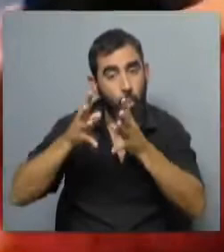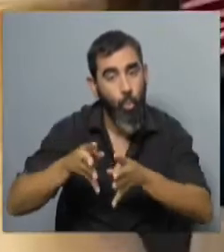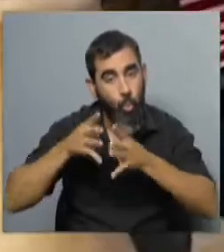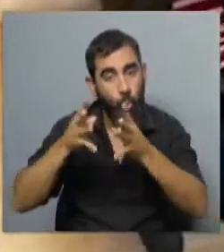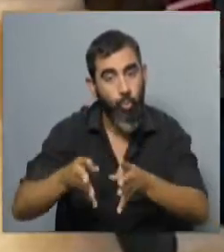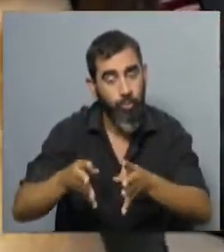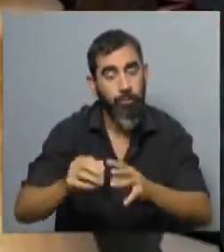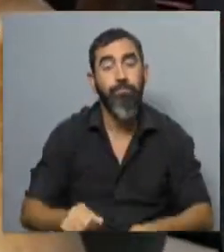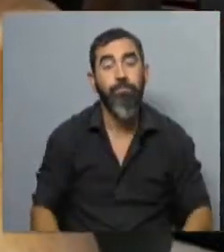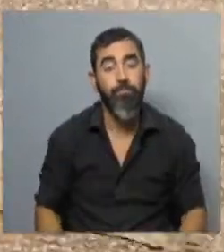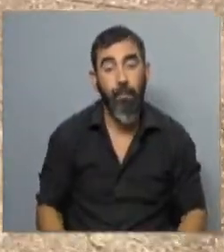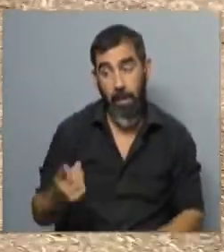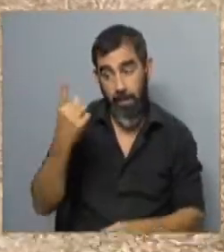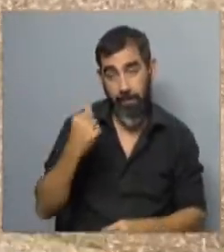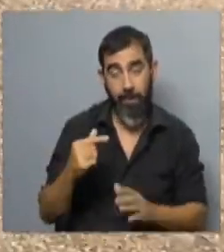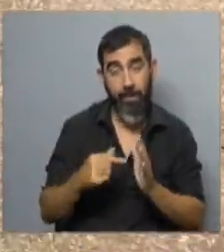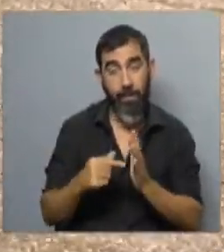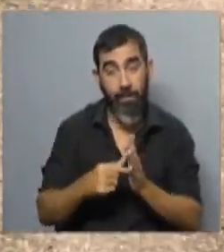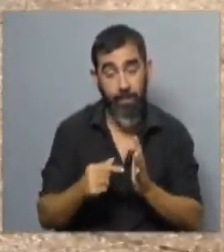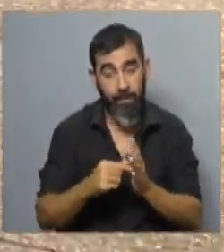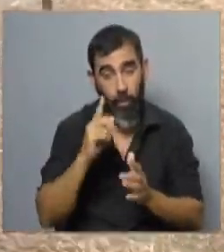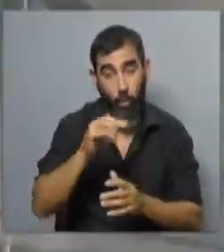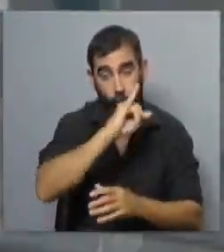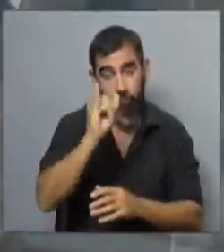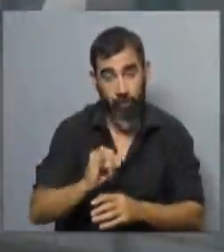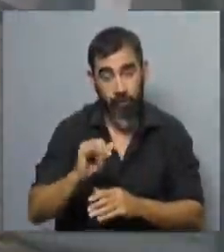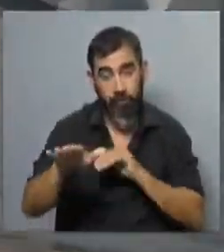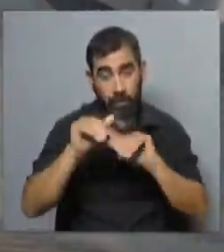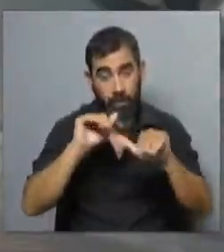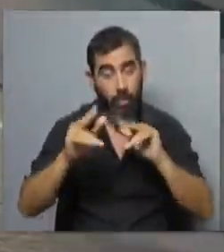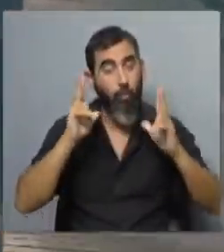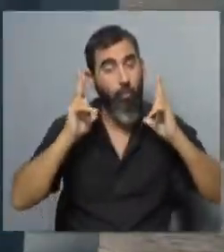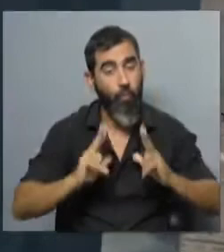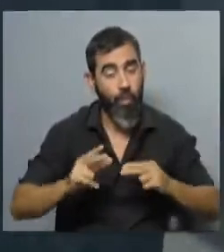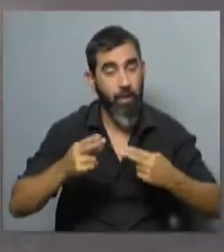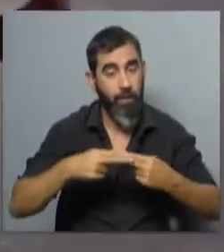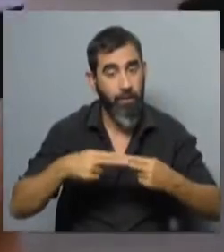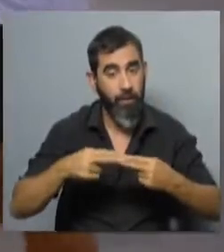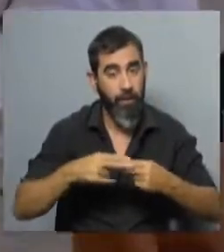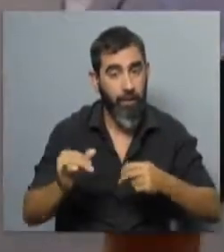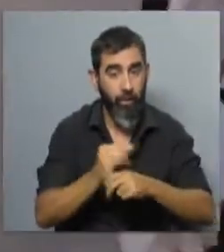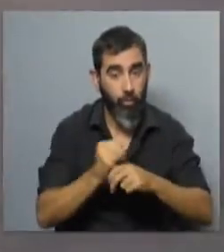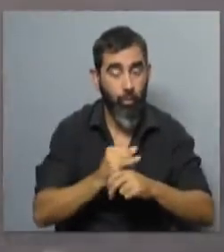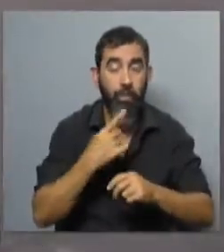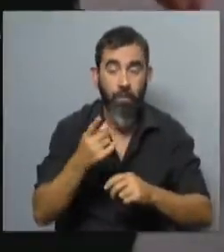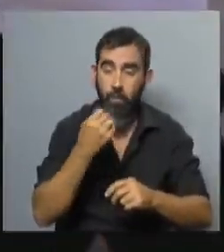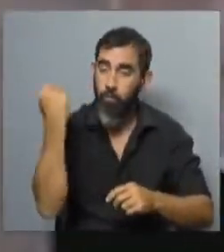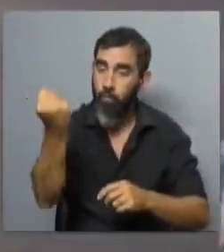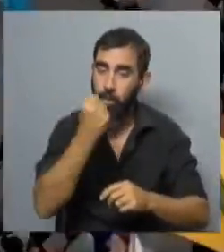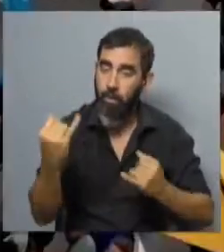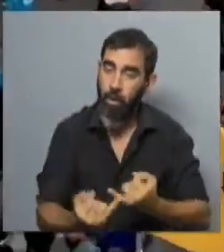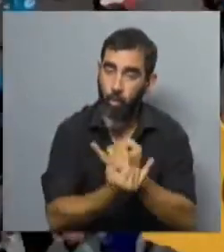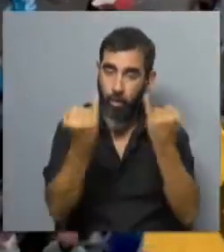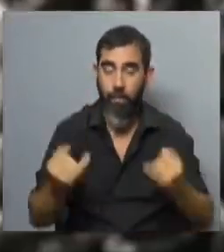anuncia la Federación. Ayer, el dirigente Gustavo González realizó la convocatoria formal en las redes de la institución, destacando la relevancia de la